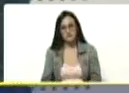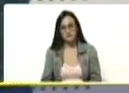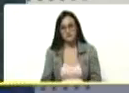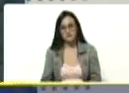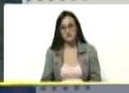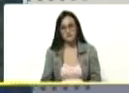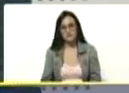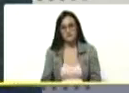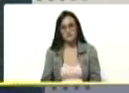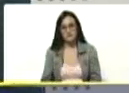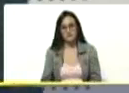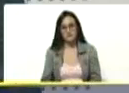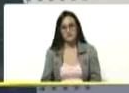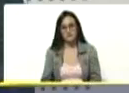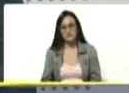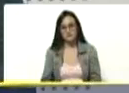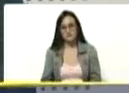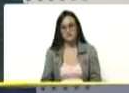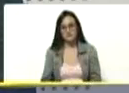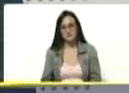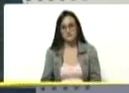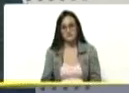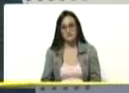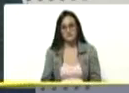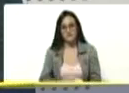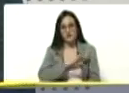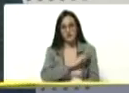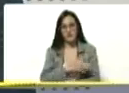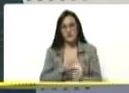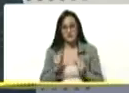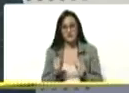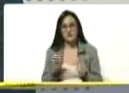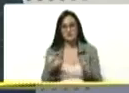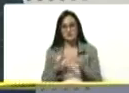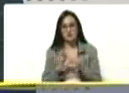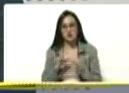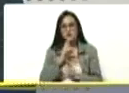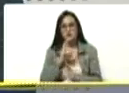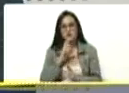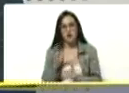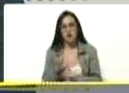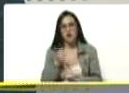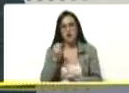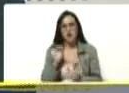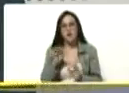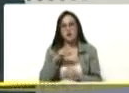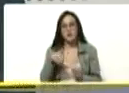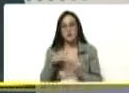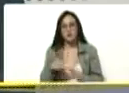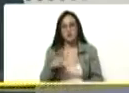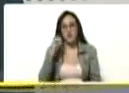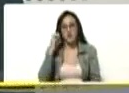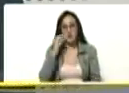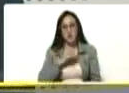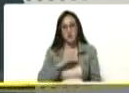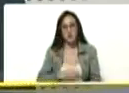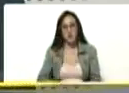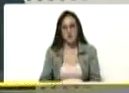the resolve of the Cuban Revolution. En fortalecer los resultados y los logros de la Revolución Cubana.